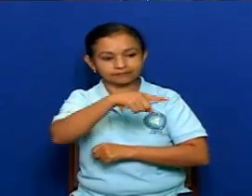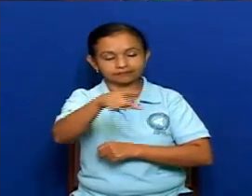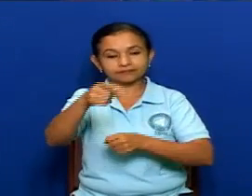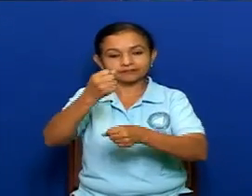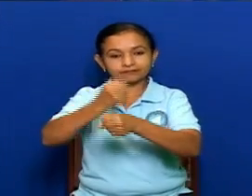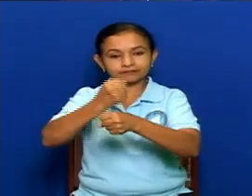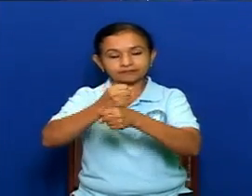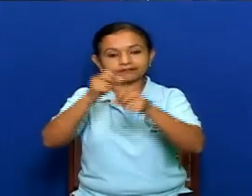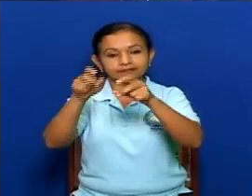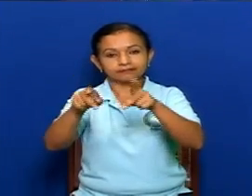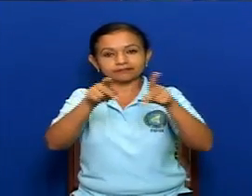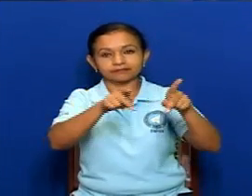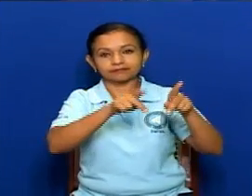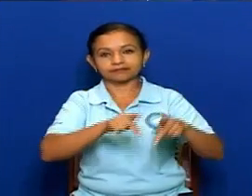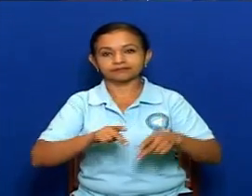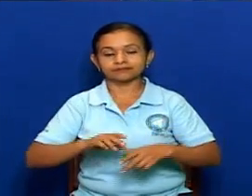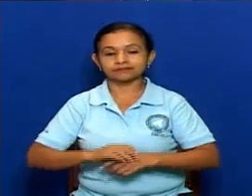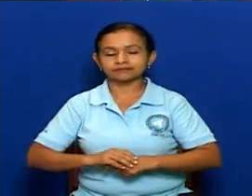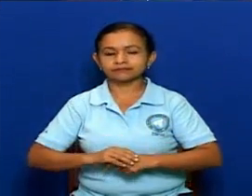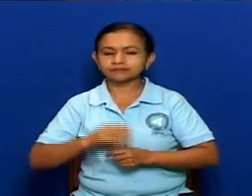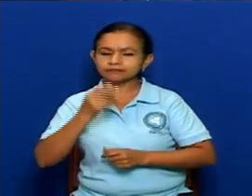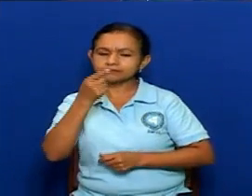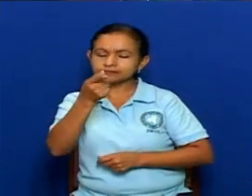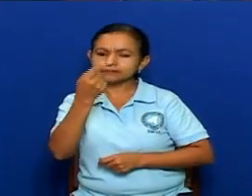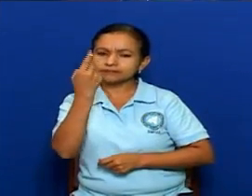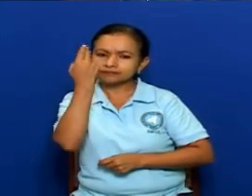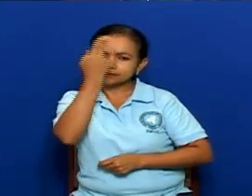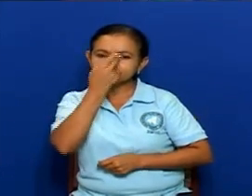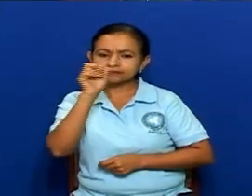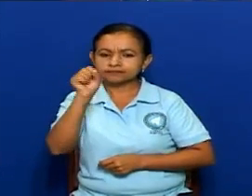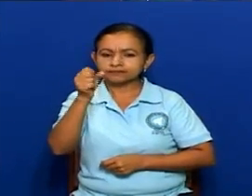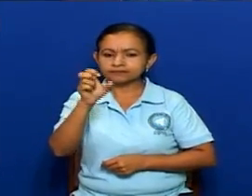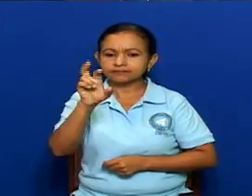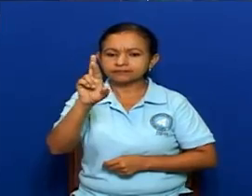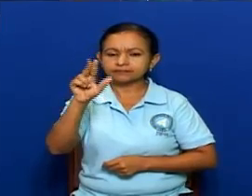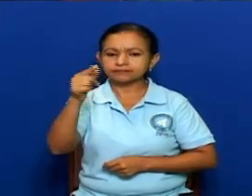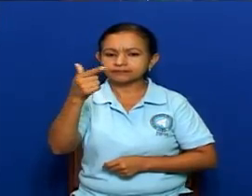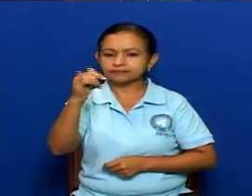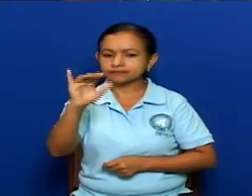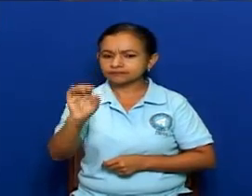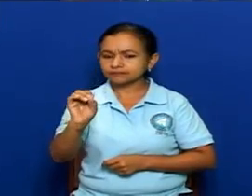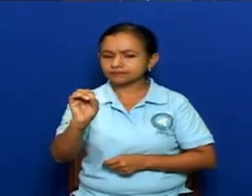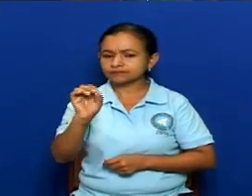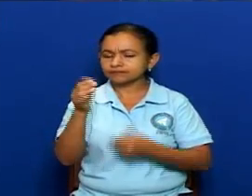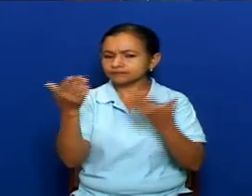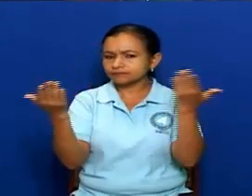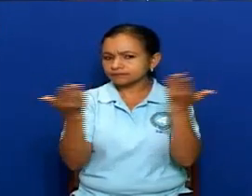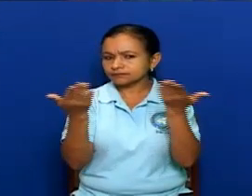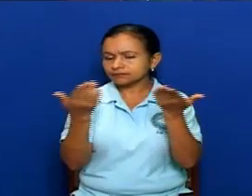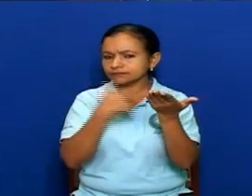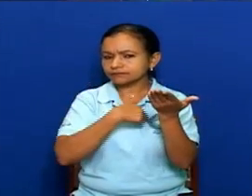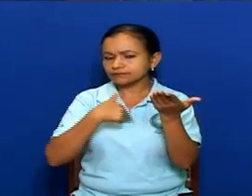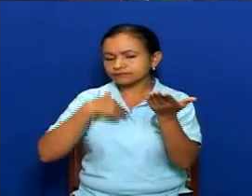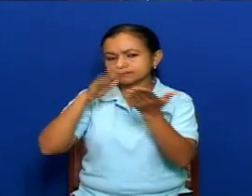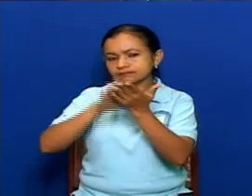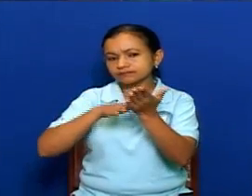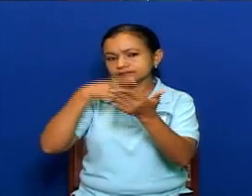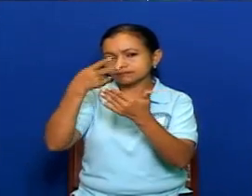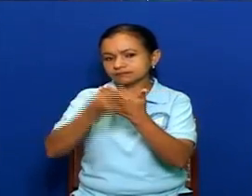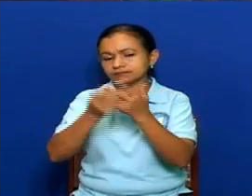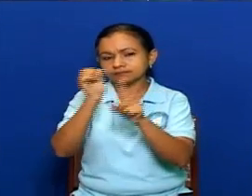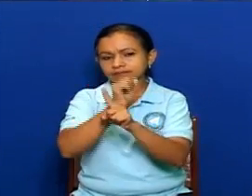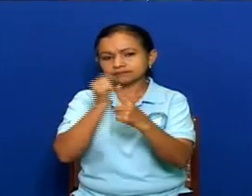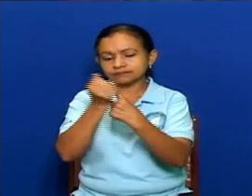trabajadores. Don Sergio, ahora, ¿cuál es su valoración de la ejecución de estos programas en la